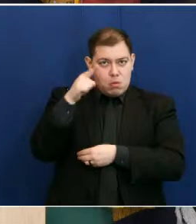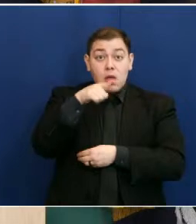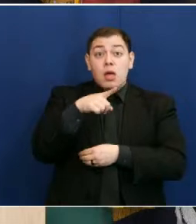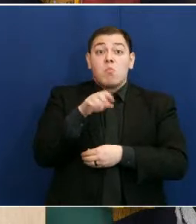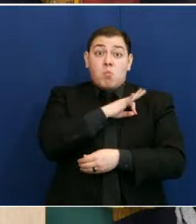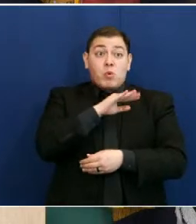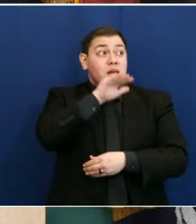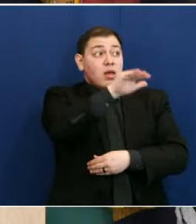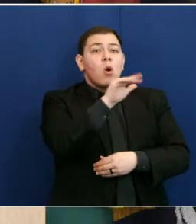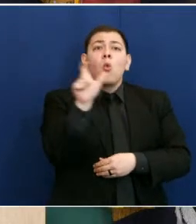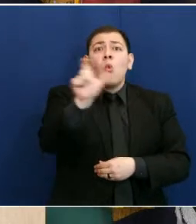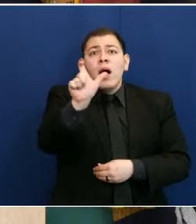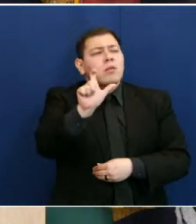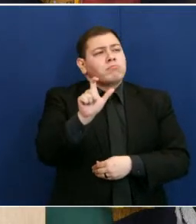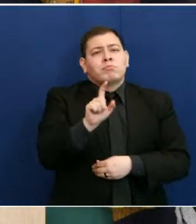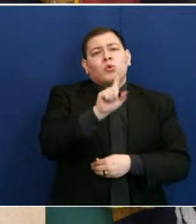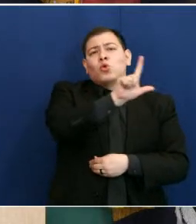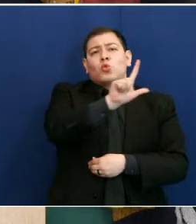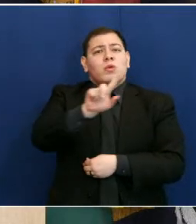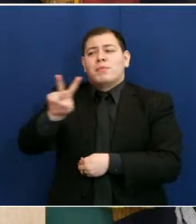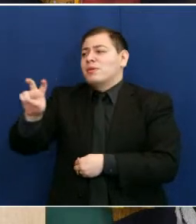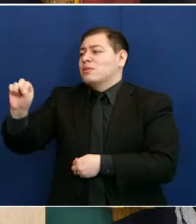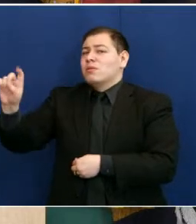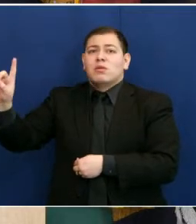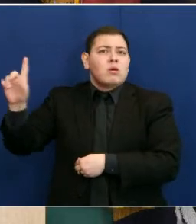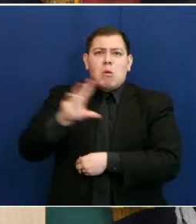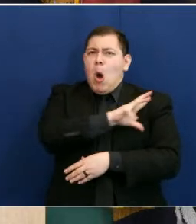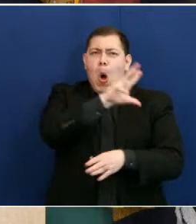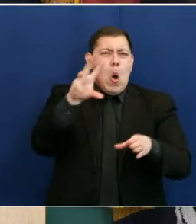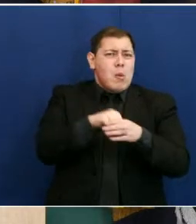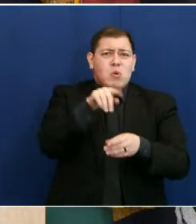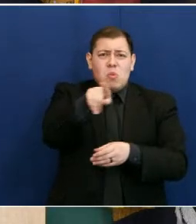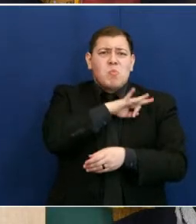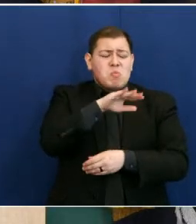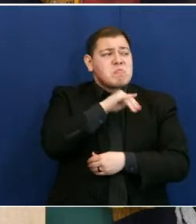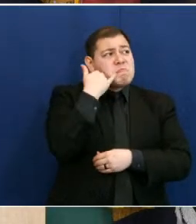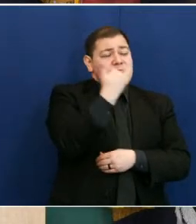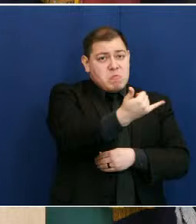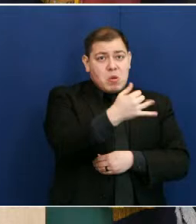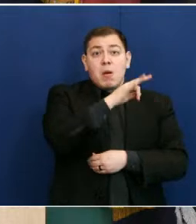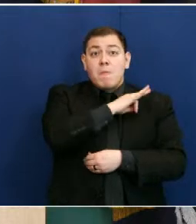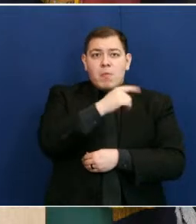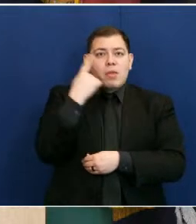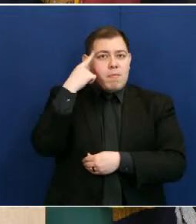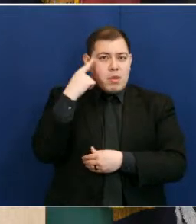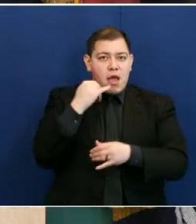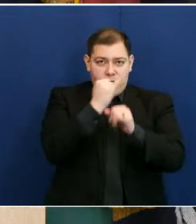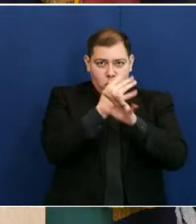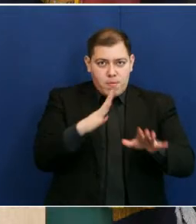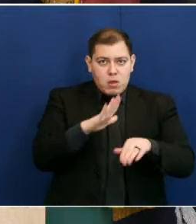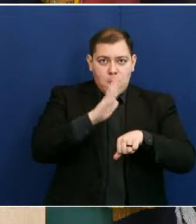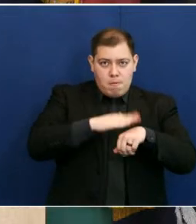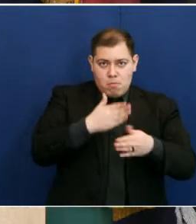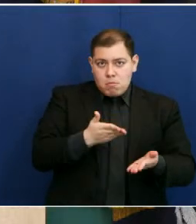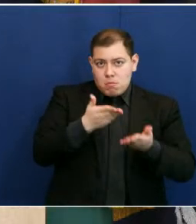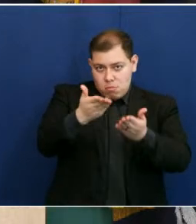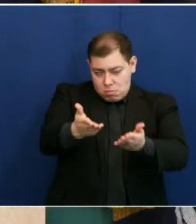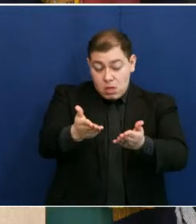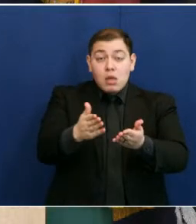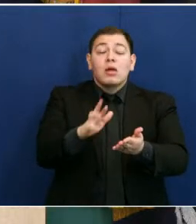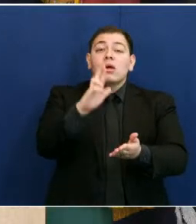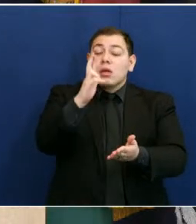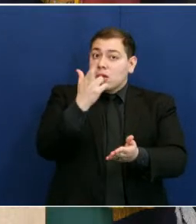pues cualquier persona que tenga esos síntomas que por favor hable al condado y le pueden dar la información para que pueda contraer este tratamiento. De ahí en fuera